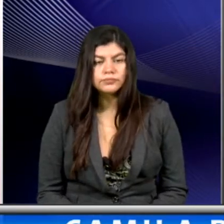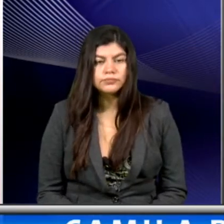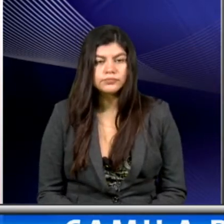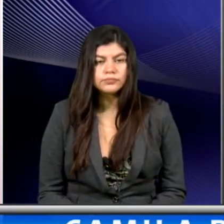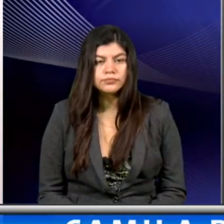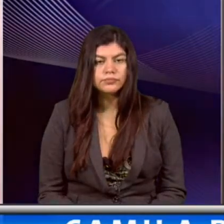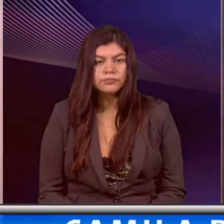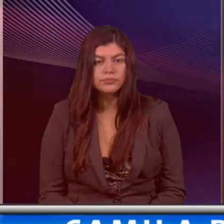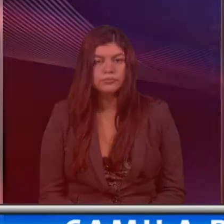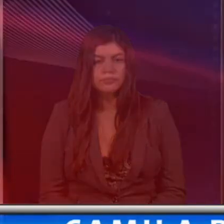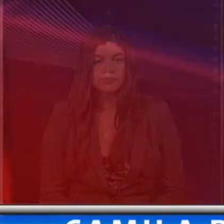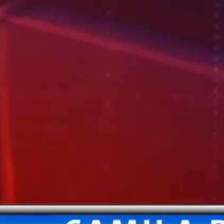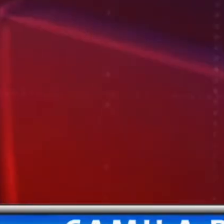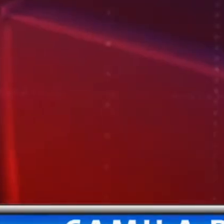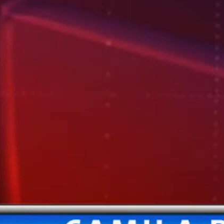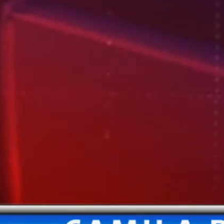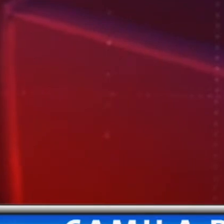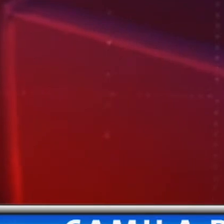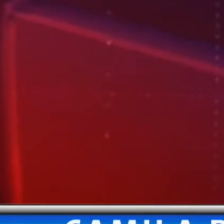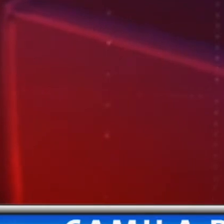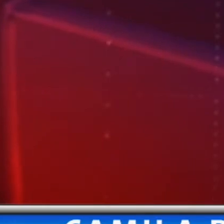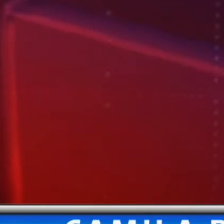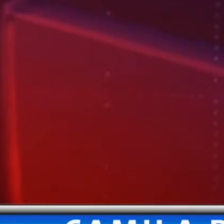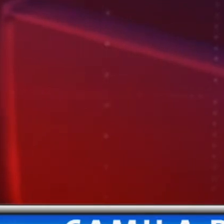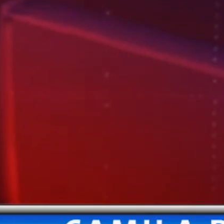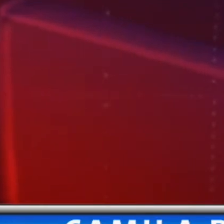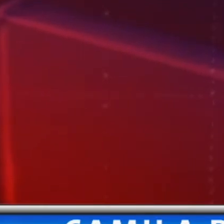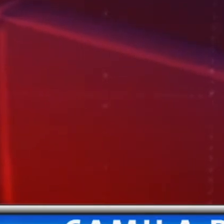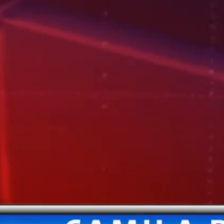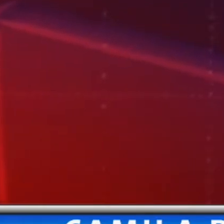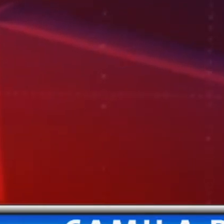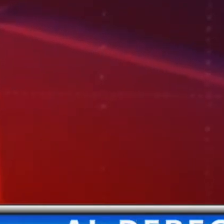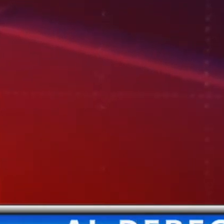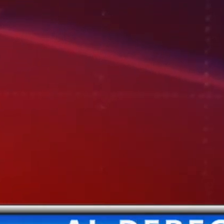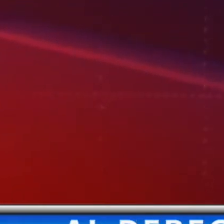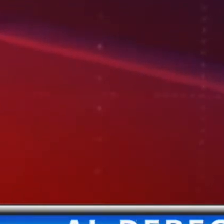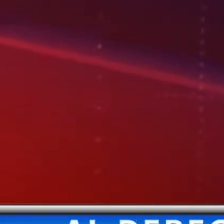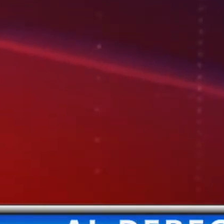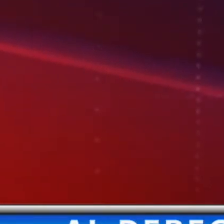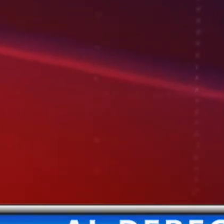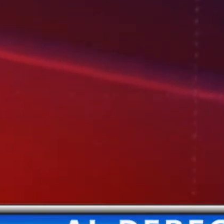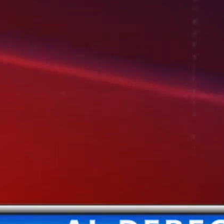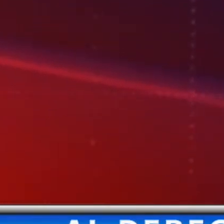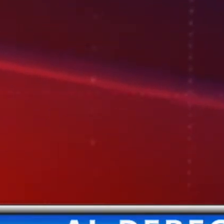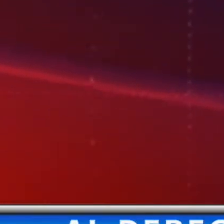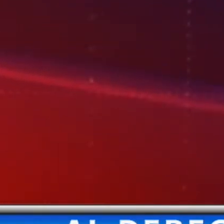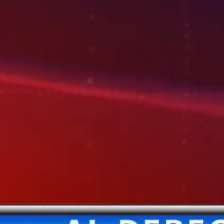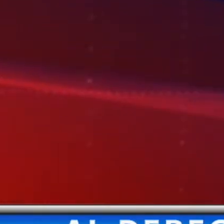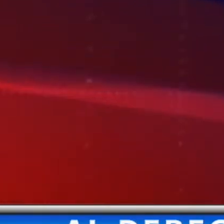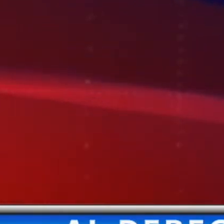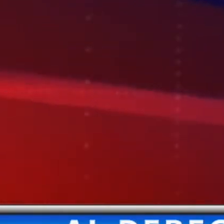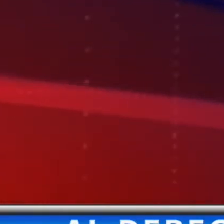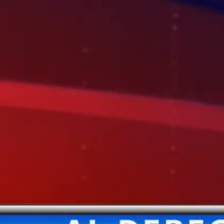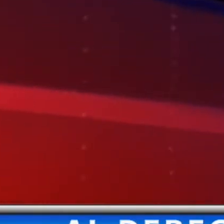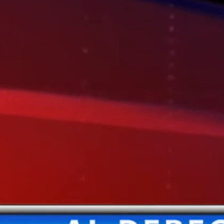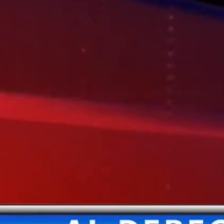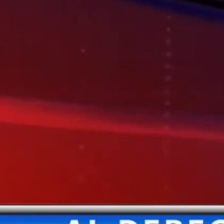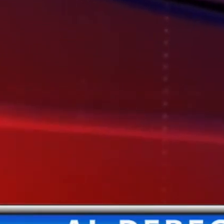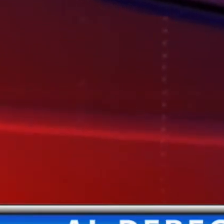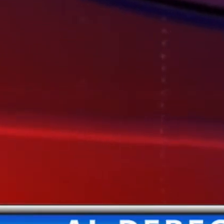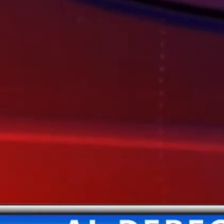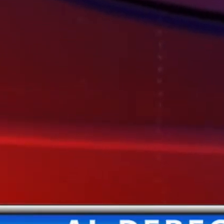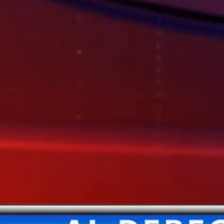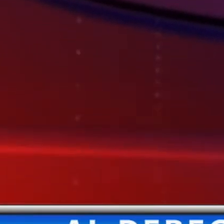que juega en la sociedad, hacer prevención. Es un concepto mucho más amplio que nos invita a esto,